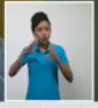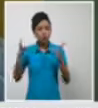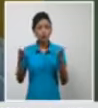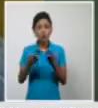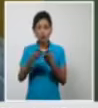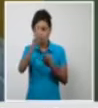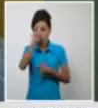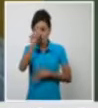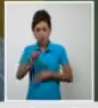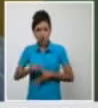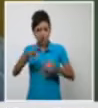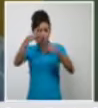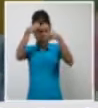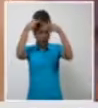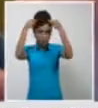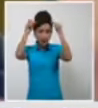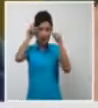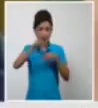el norte de Italia